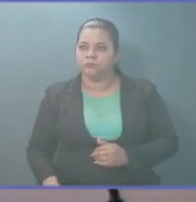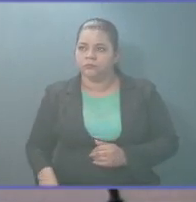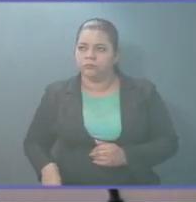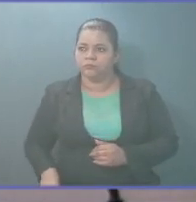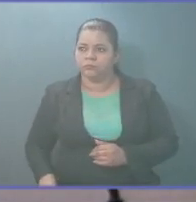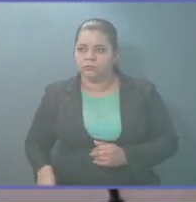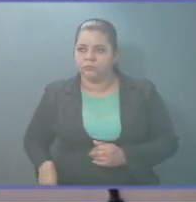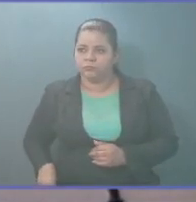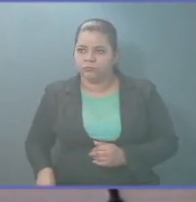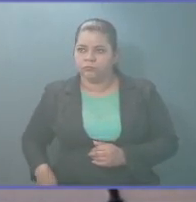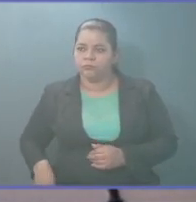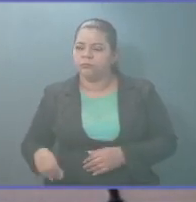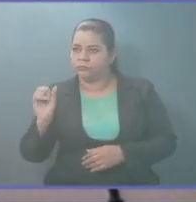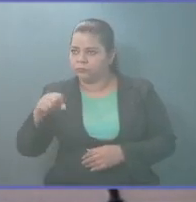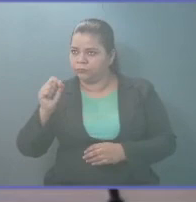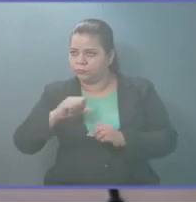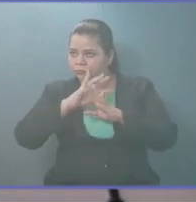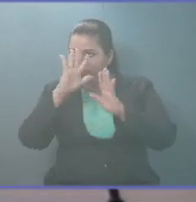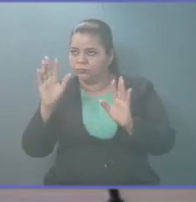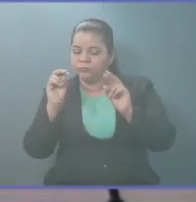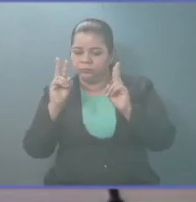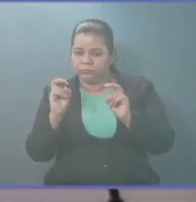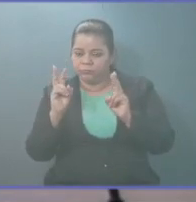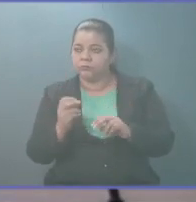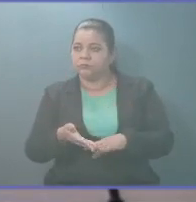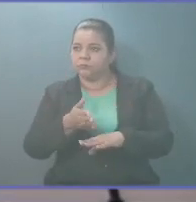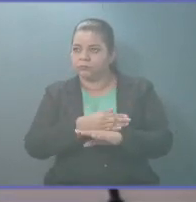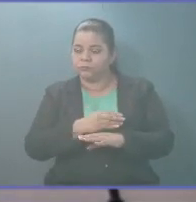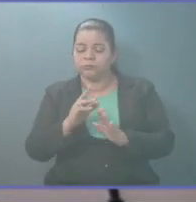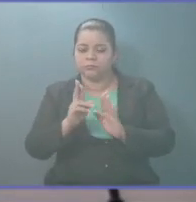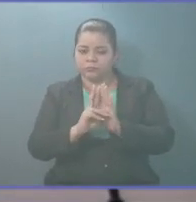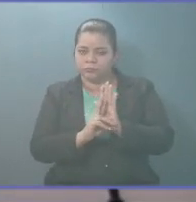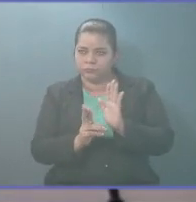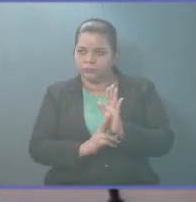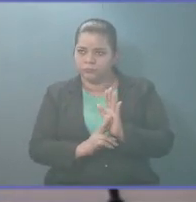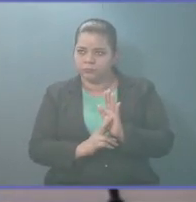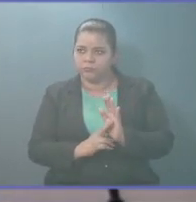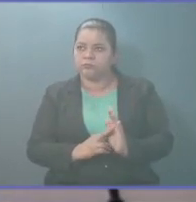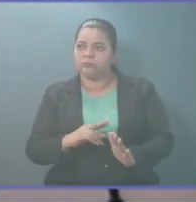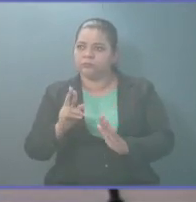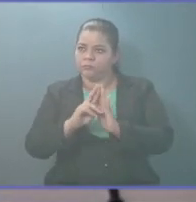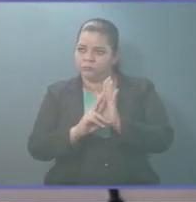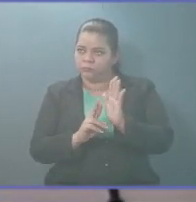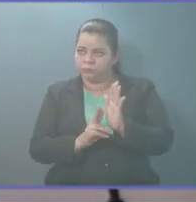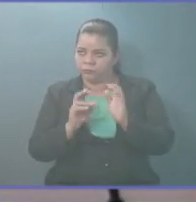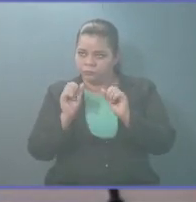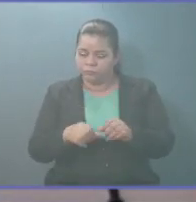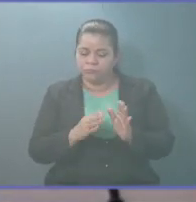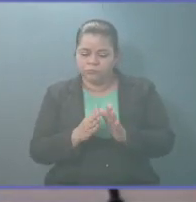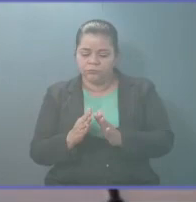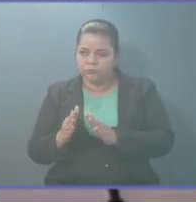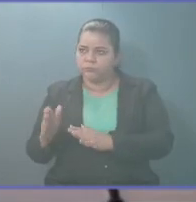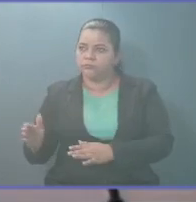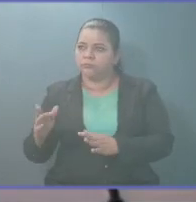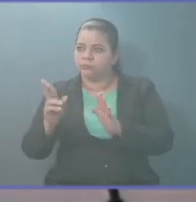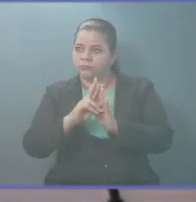un traslado para que el actual CONAIPD siga igual. A mi juicio, eso sería un error, pero es una opinión